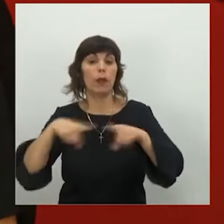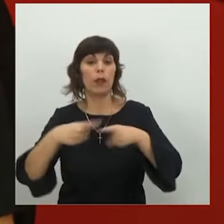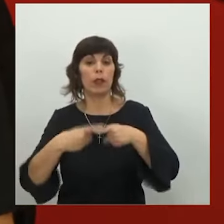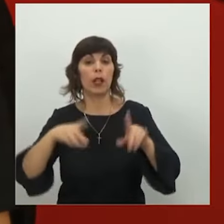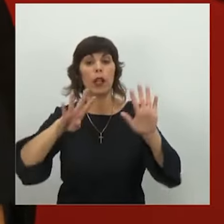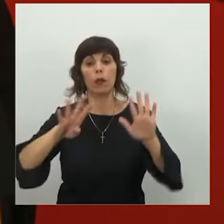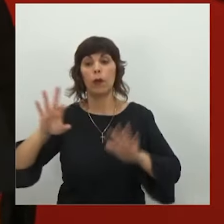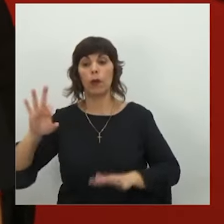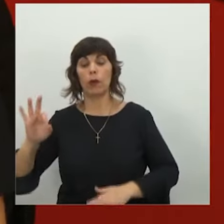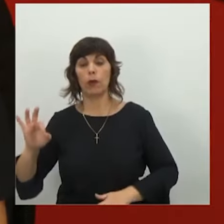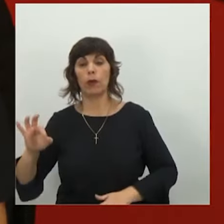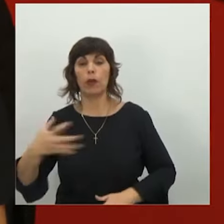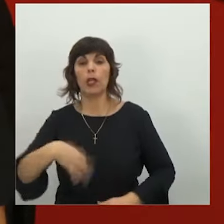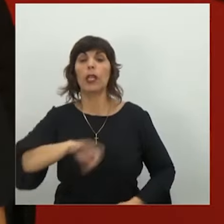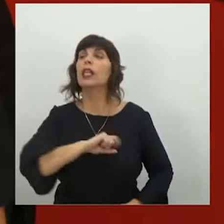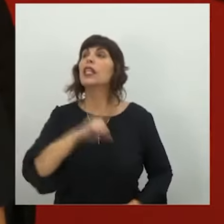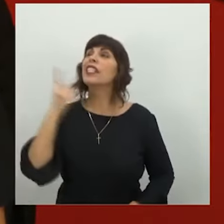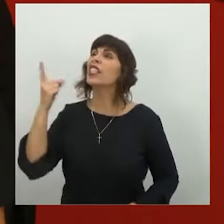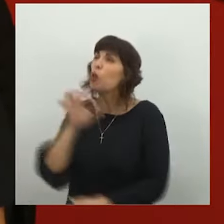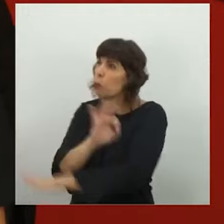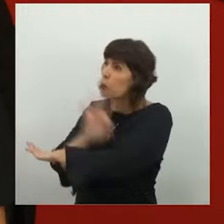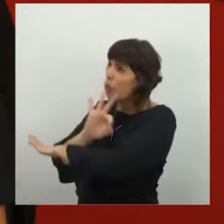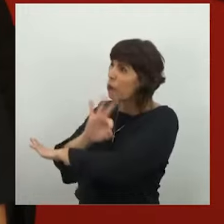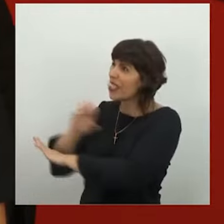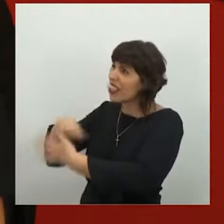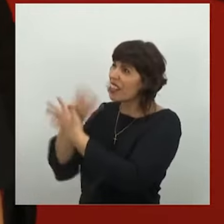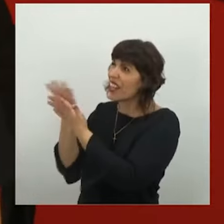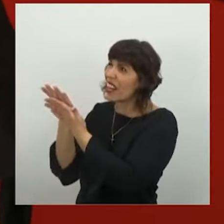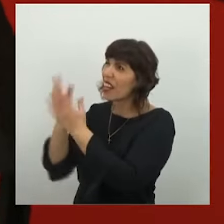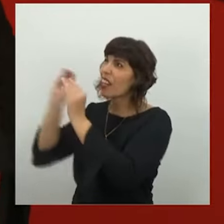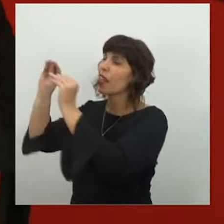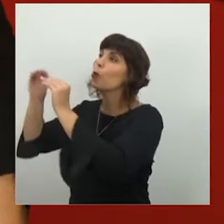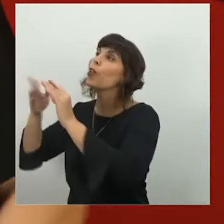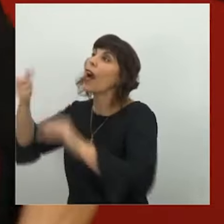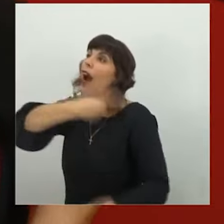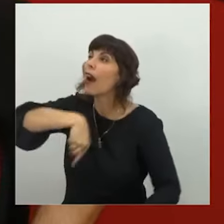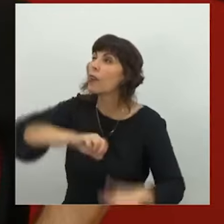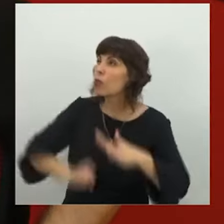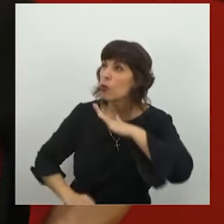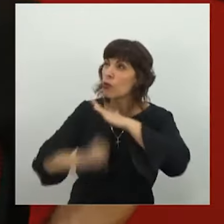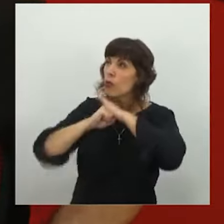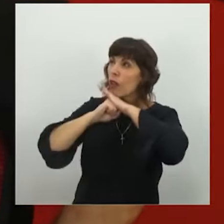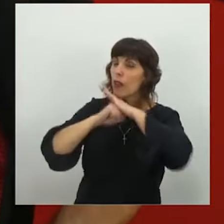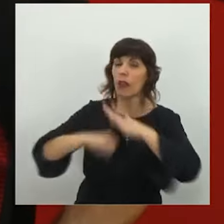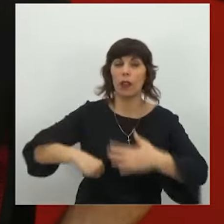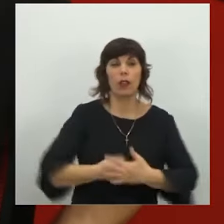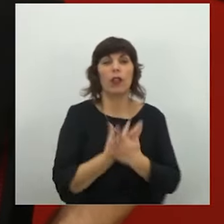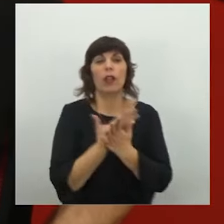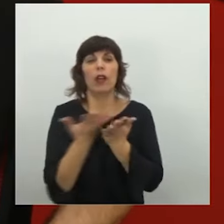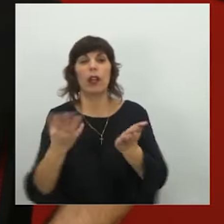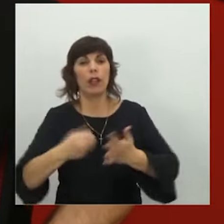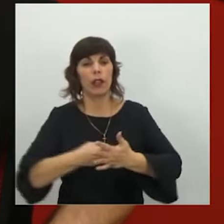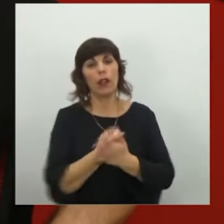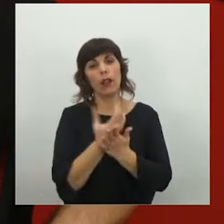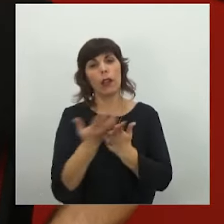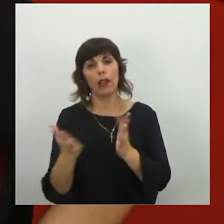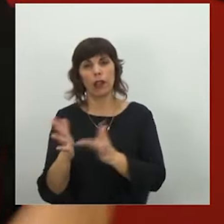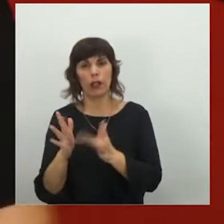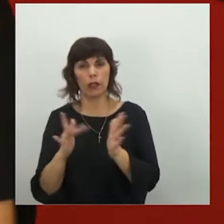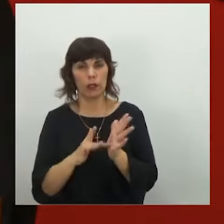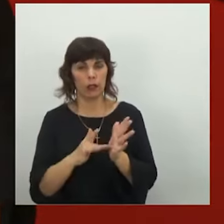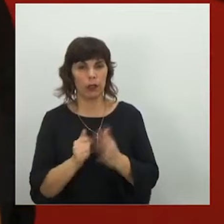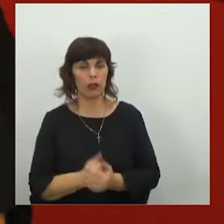dice, sácianos por la mañana con tu gracia. La gracia, la gracia, la gracia de Jesucristo.